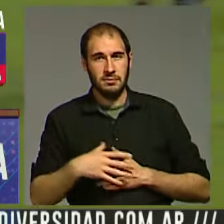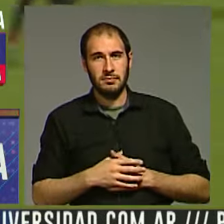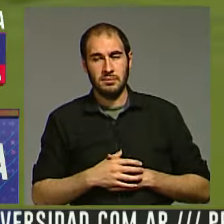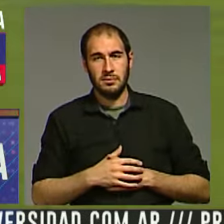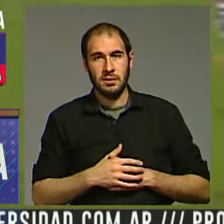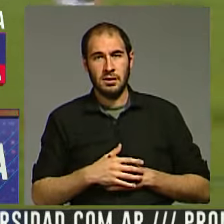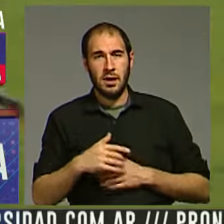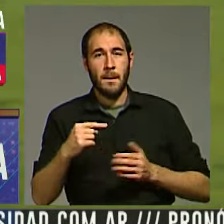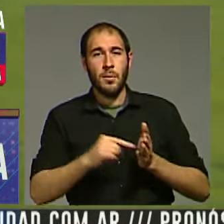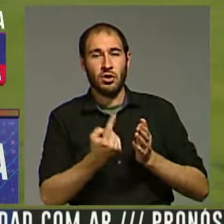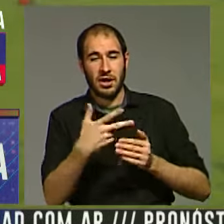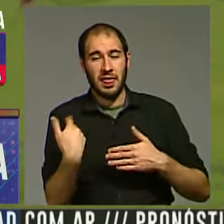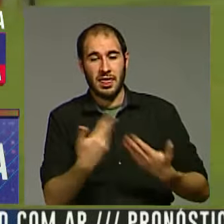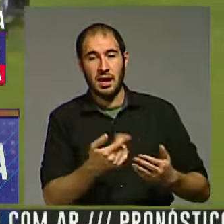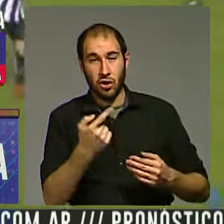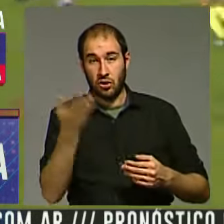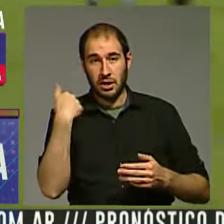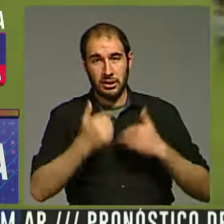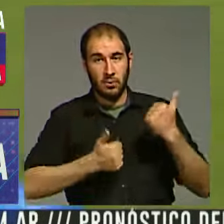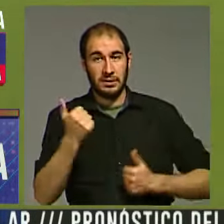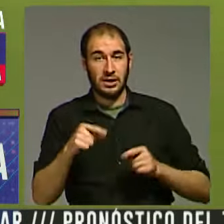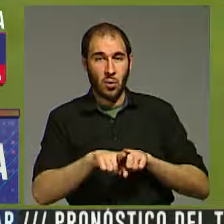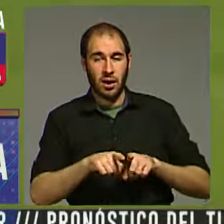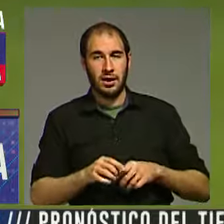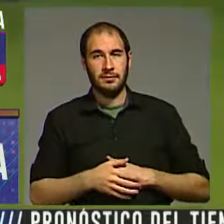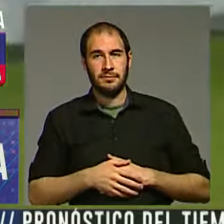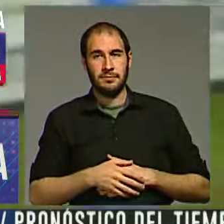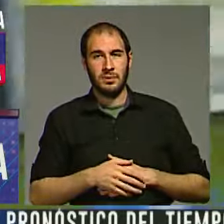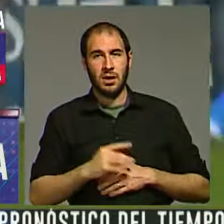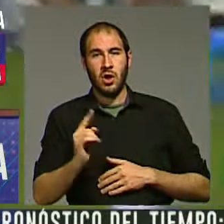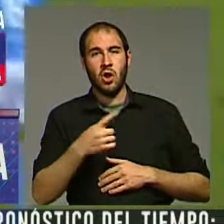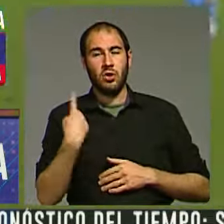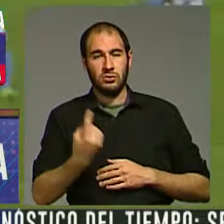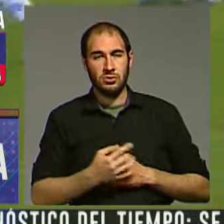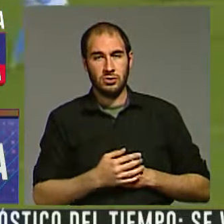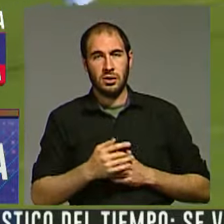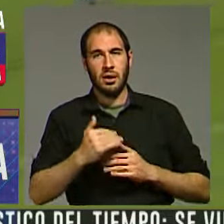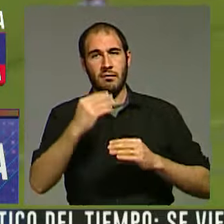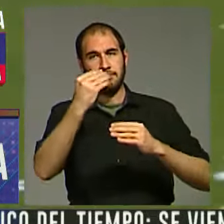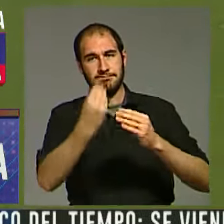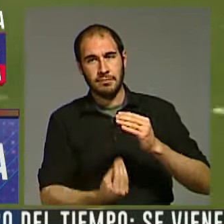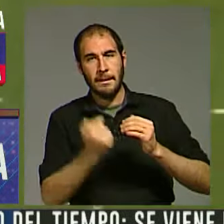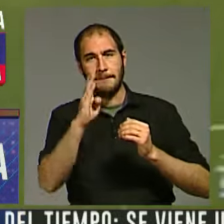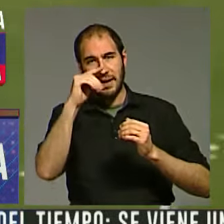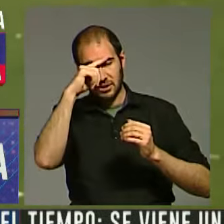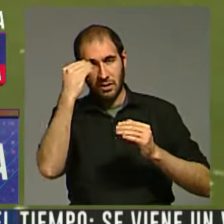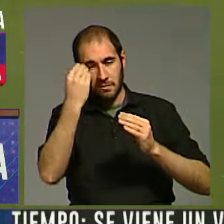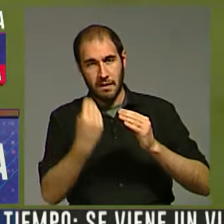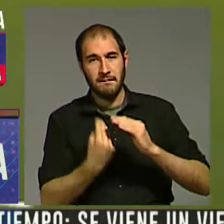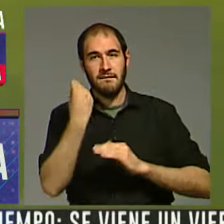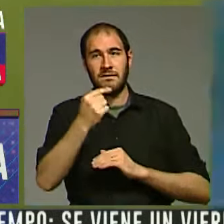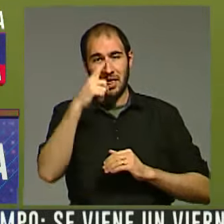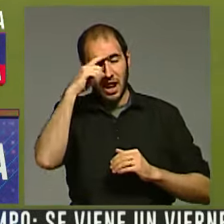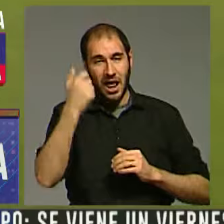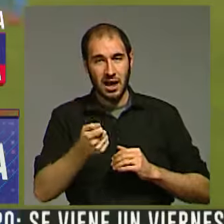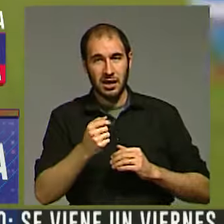la quita de 3 puntos. A nosotros nos pasó en un partido cuando estábamos descendiendo de la B Nacional Federal A. Nosotros